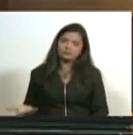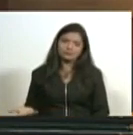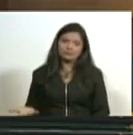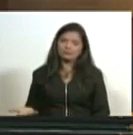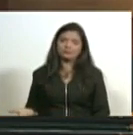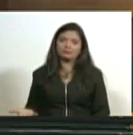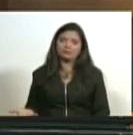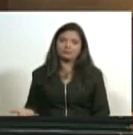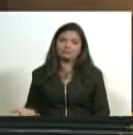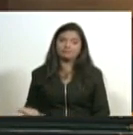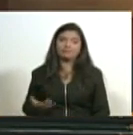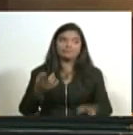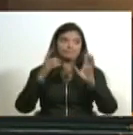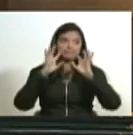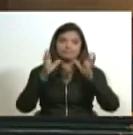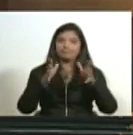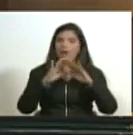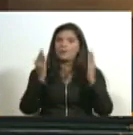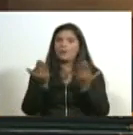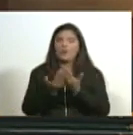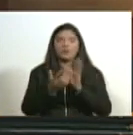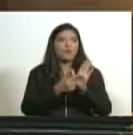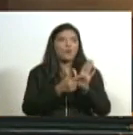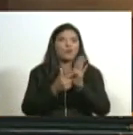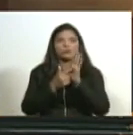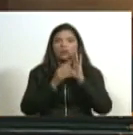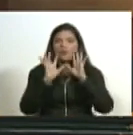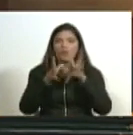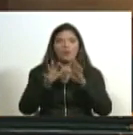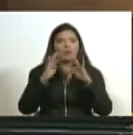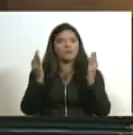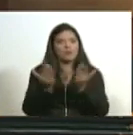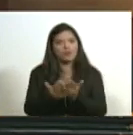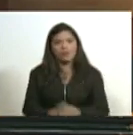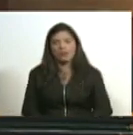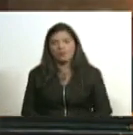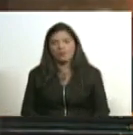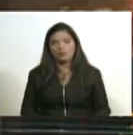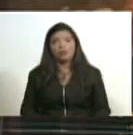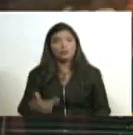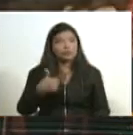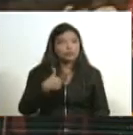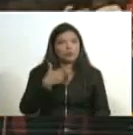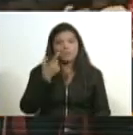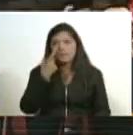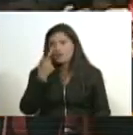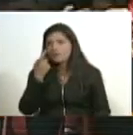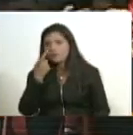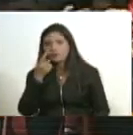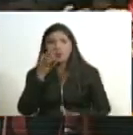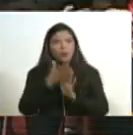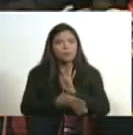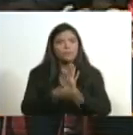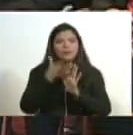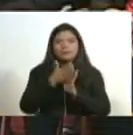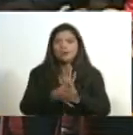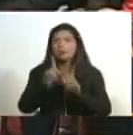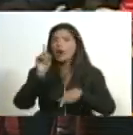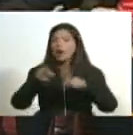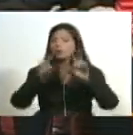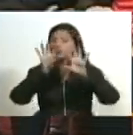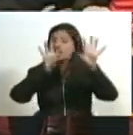la caja de Pandora al mundo, señoras y señores. Yo estoy observando cosas que están pasando en algunos